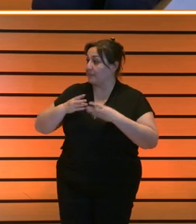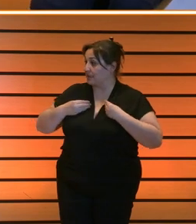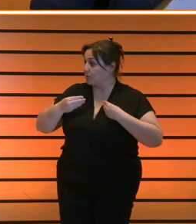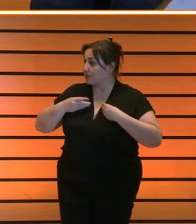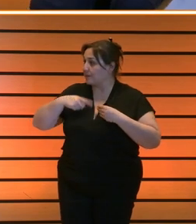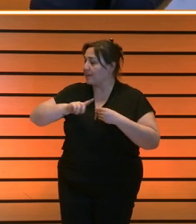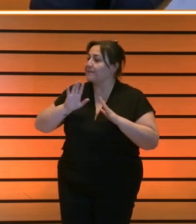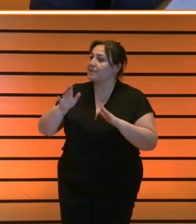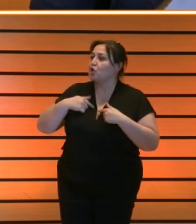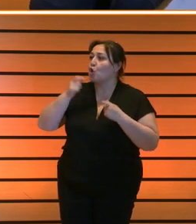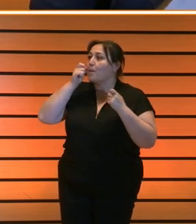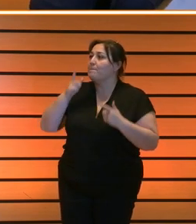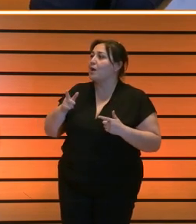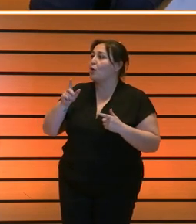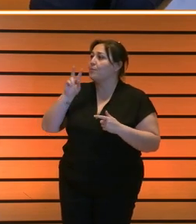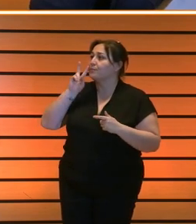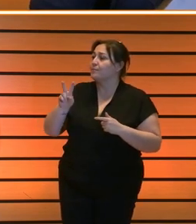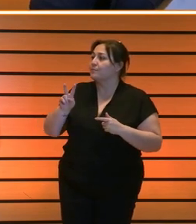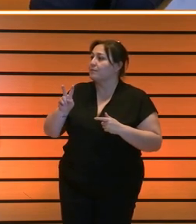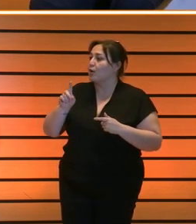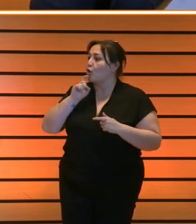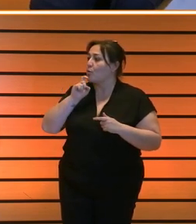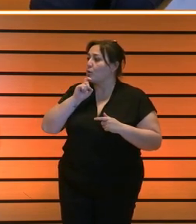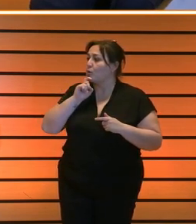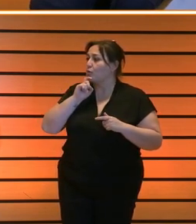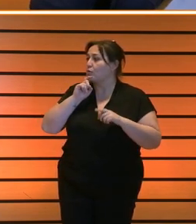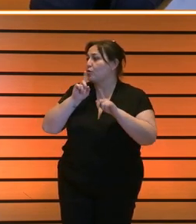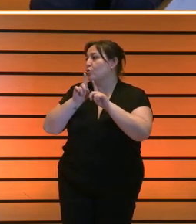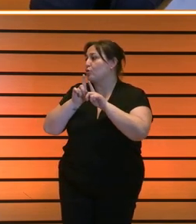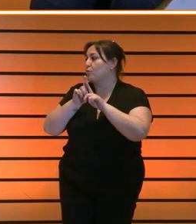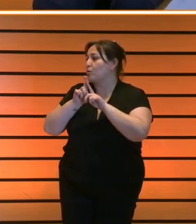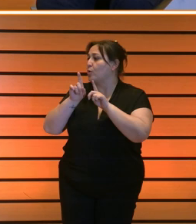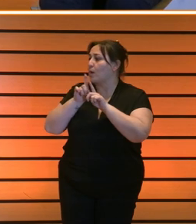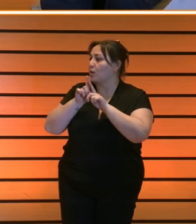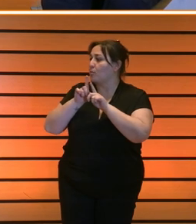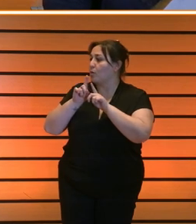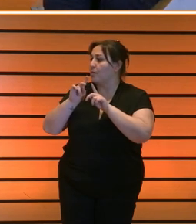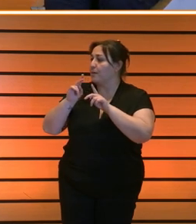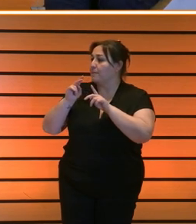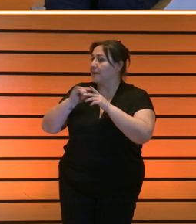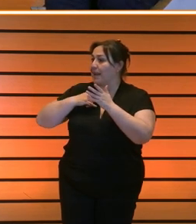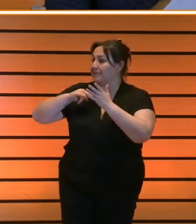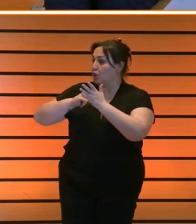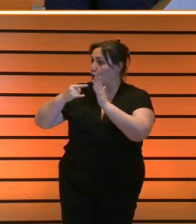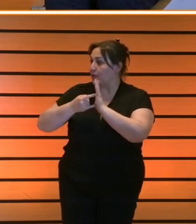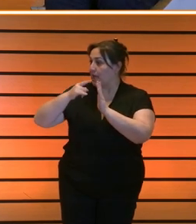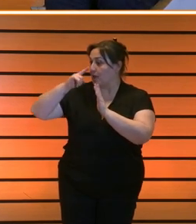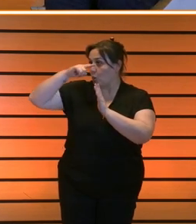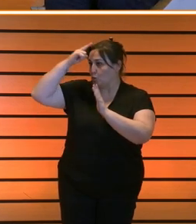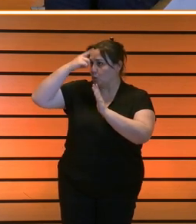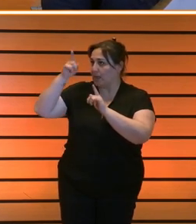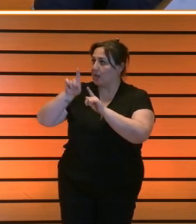que detecto como que hay una prevención a la tecnología de base no natural